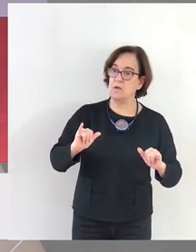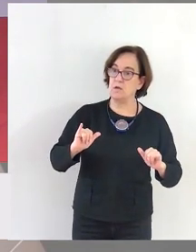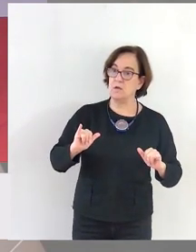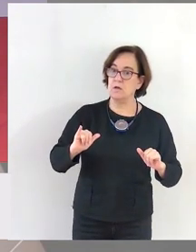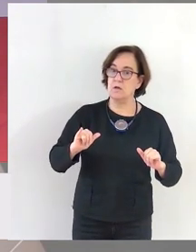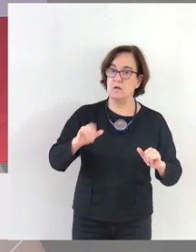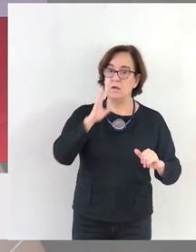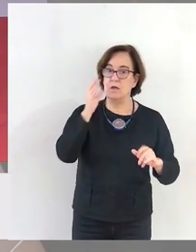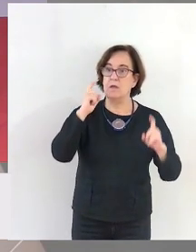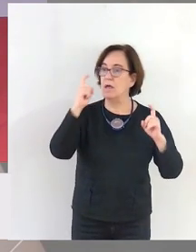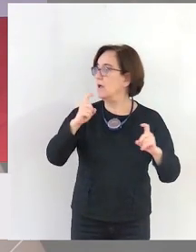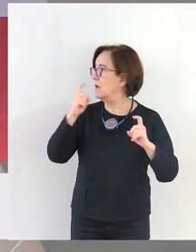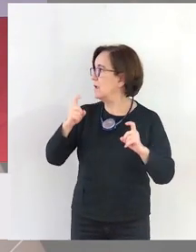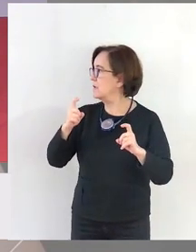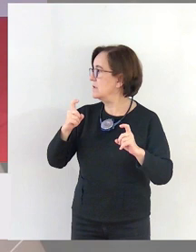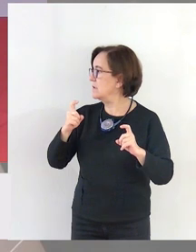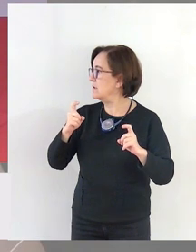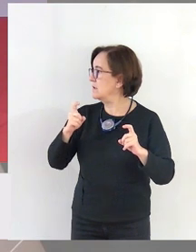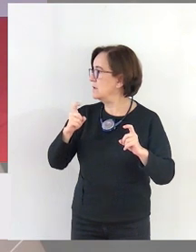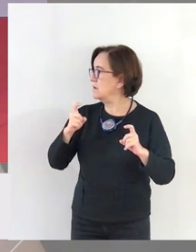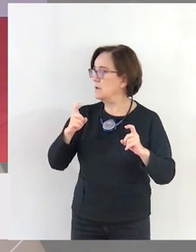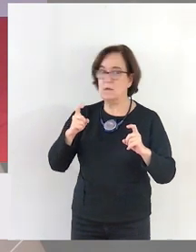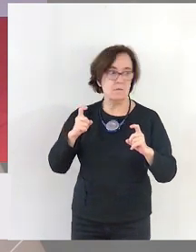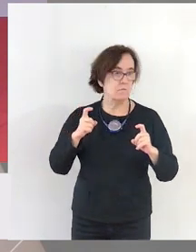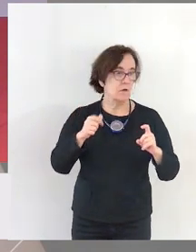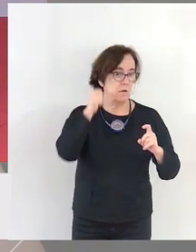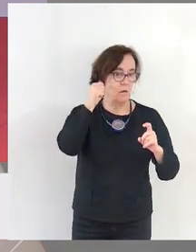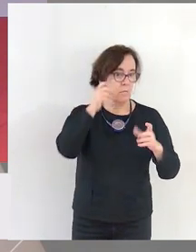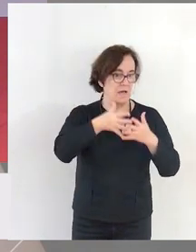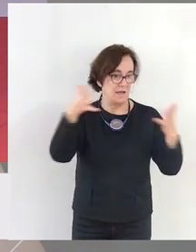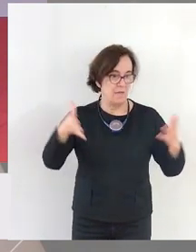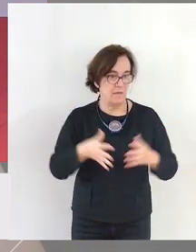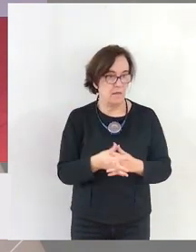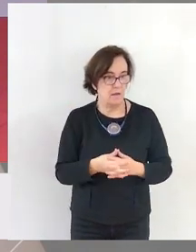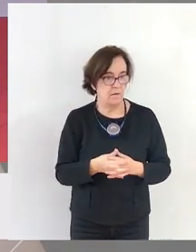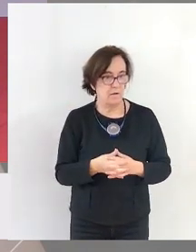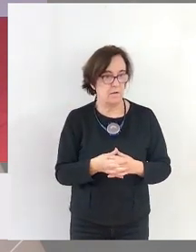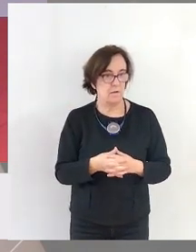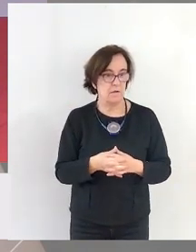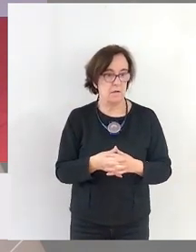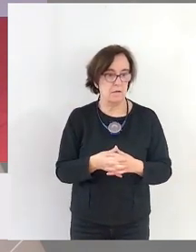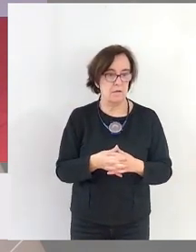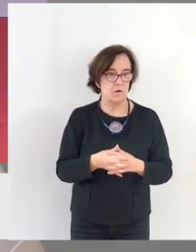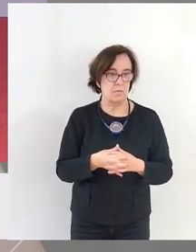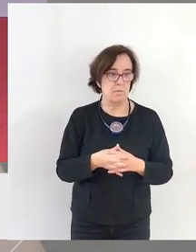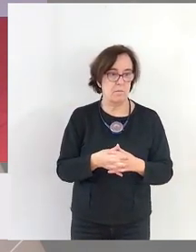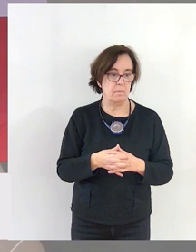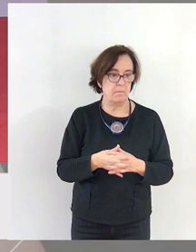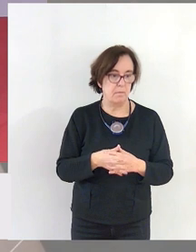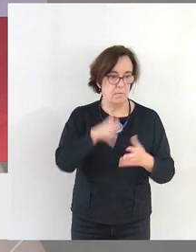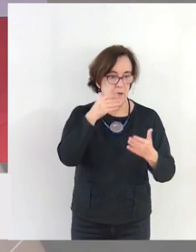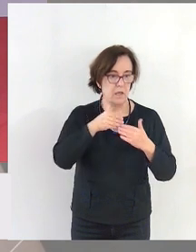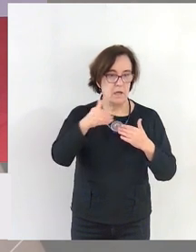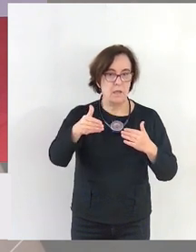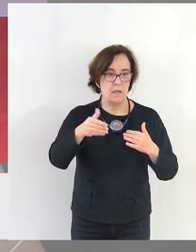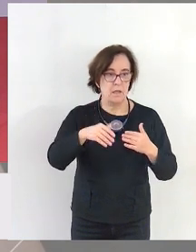que hay que tratarle con eh más amplitud para luego ir descendiendo hacia